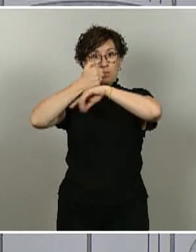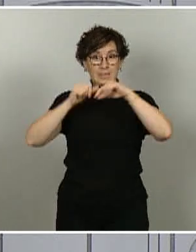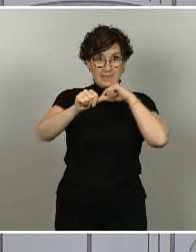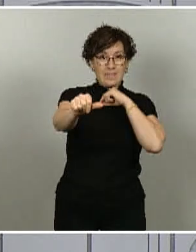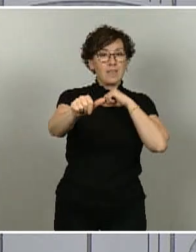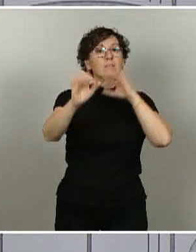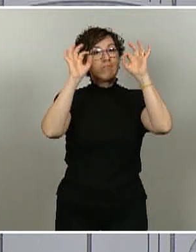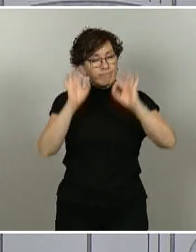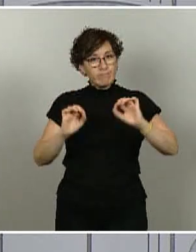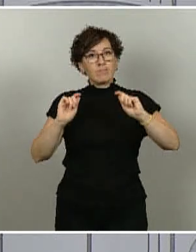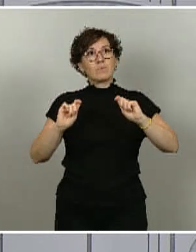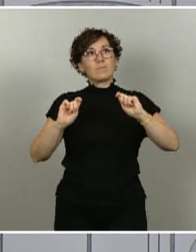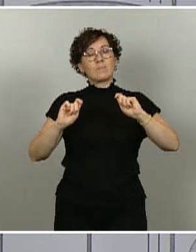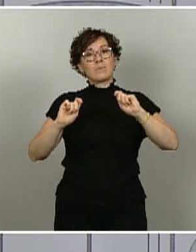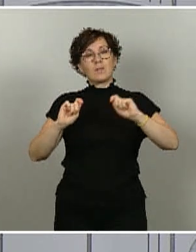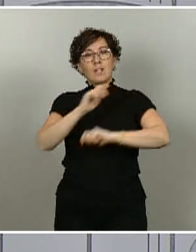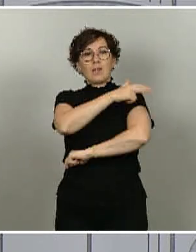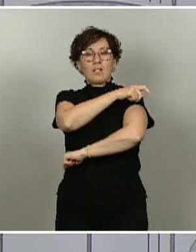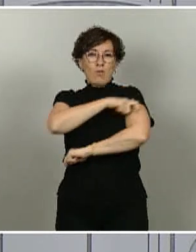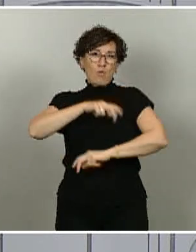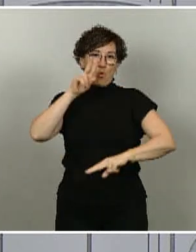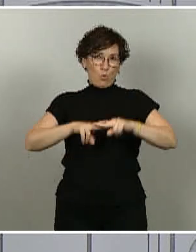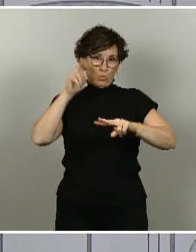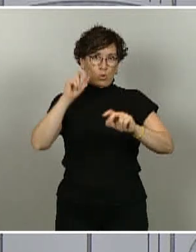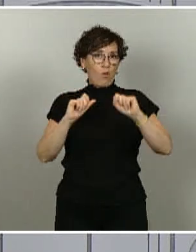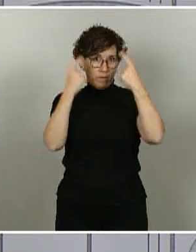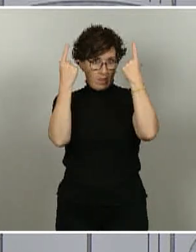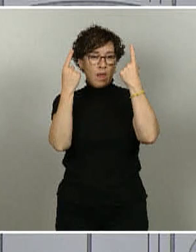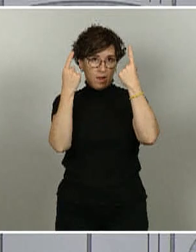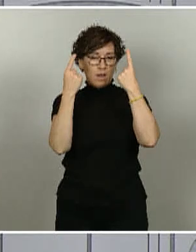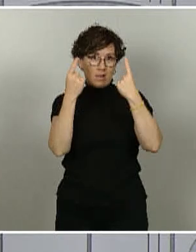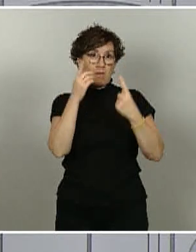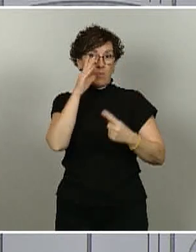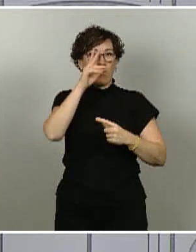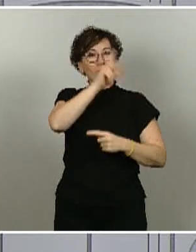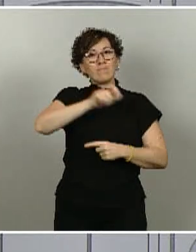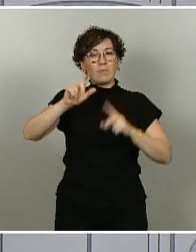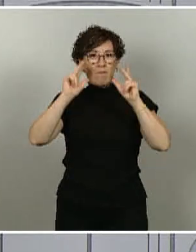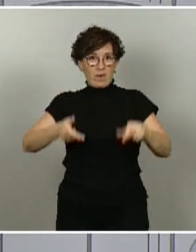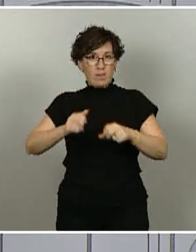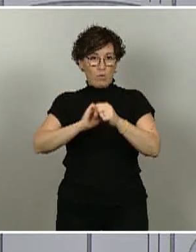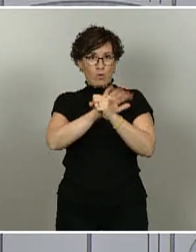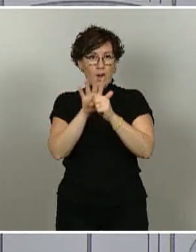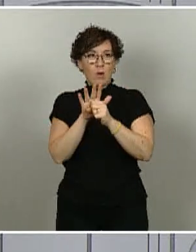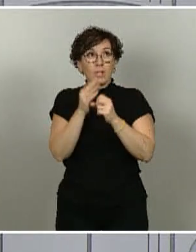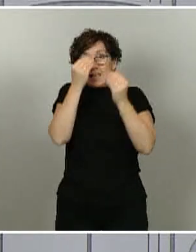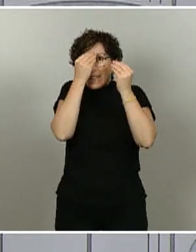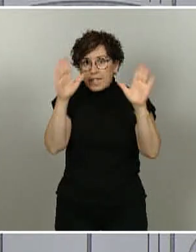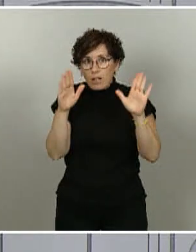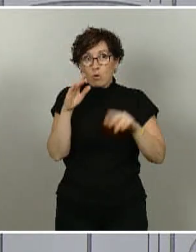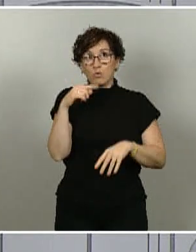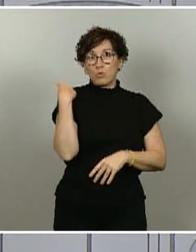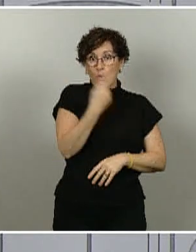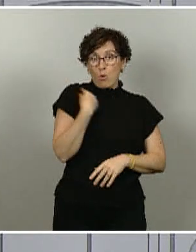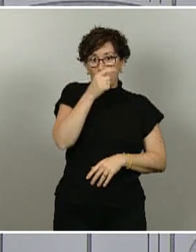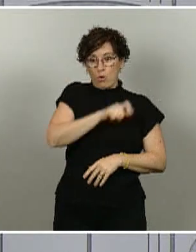luto oficial por los fallecidos por coronavirus, y yo creo que es un luto que todos los españoles nos sentiremos hasta cierto